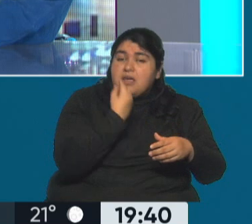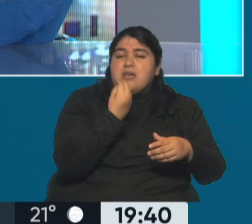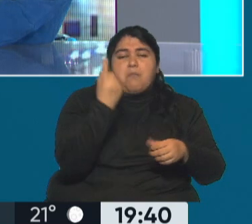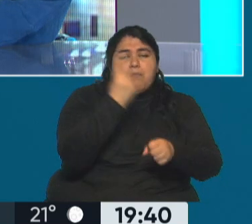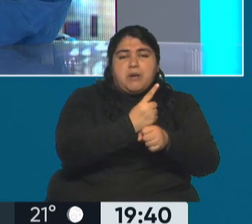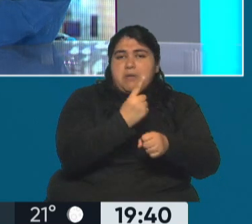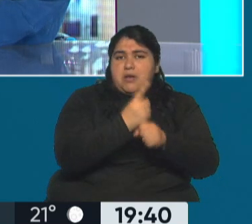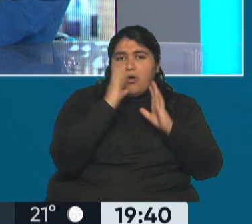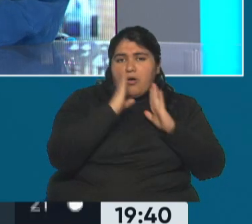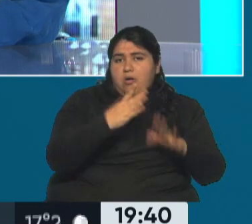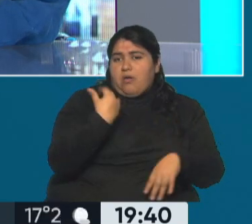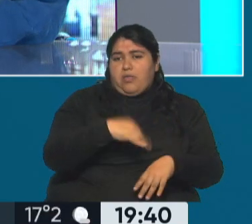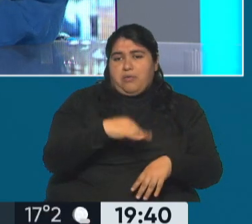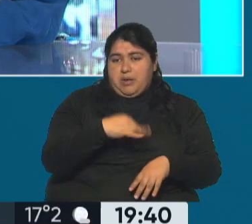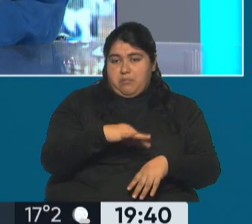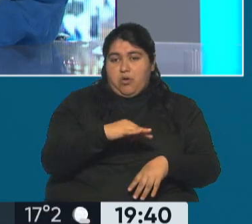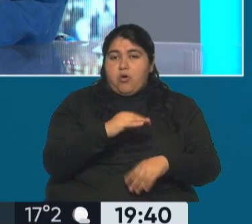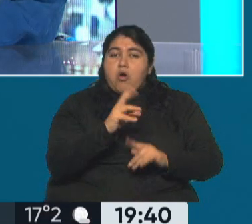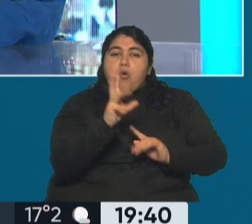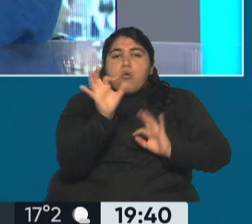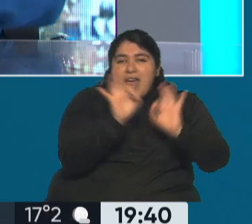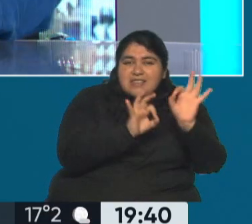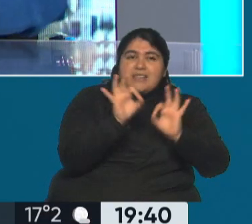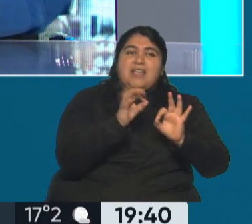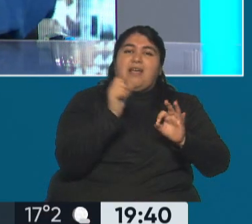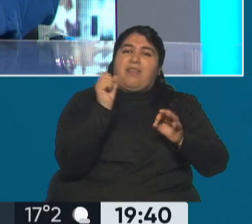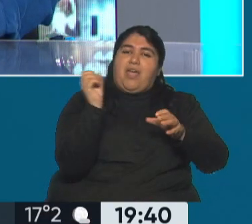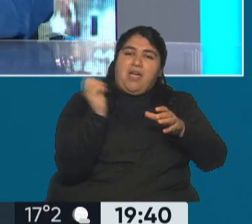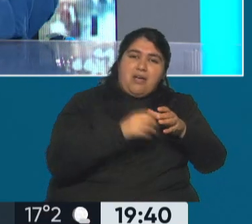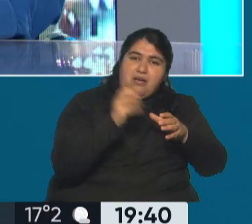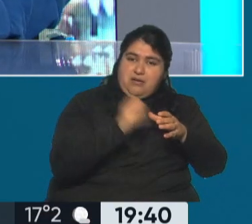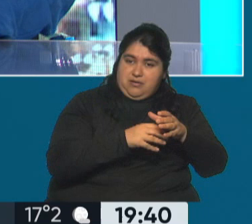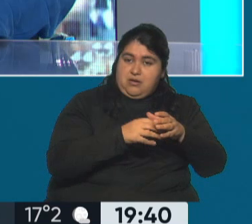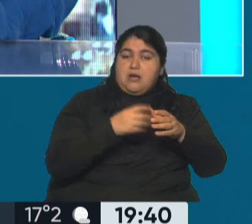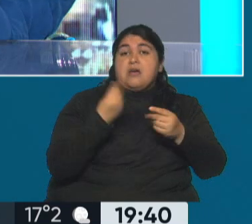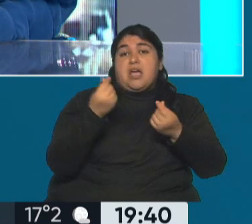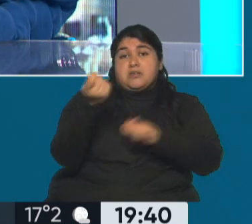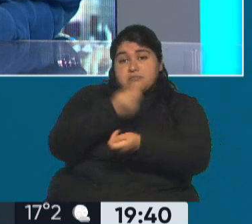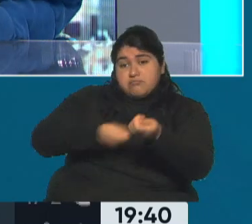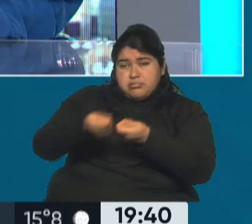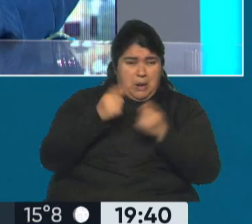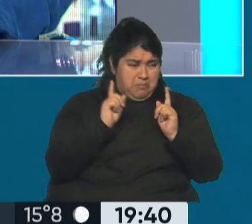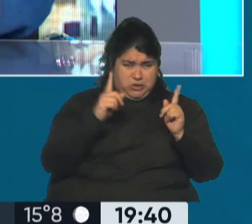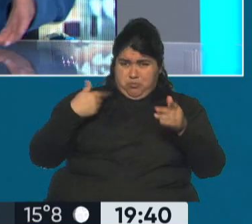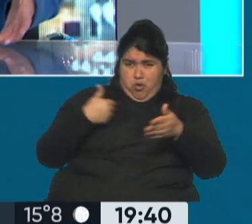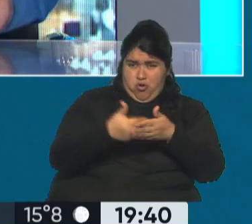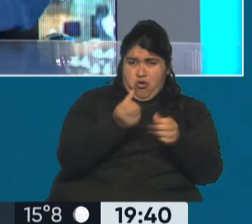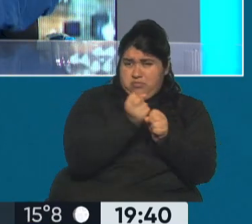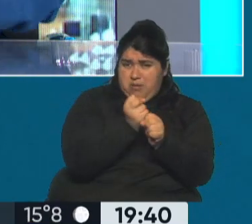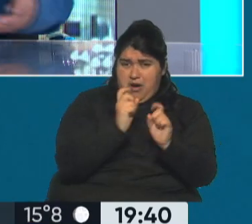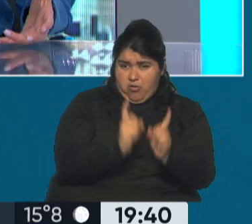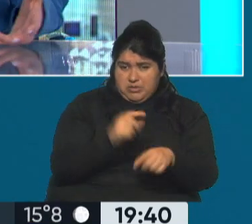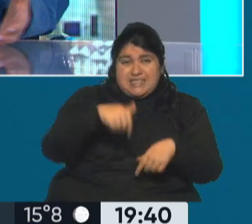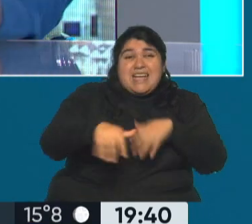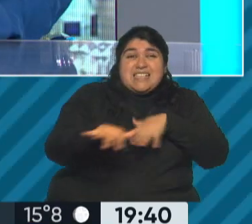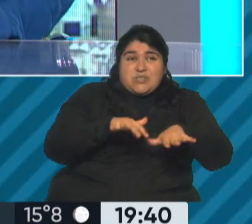tenemos que hacer es tener una política de acumulación. Y eso significa controles cambiarios, lo que estamos haciendo, En un contexto de sequía